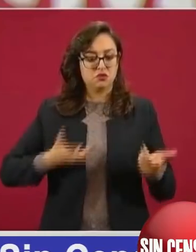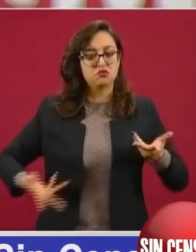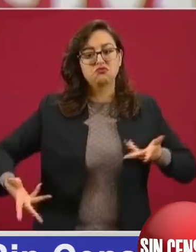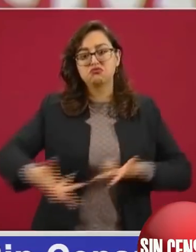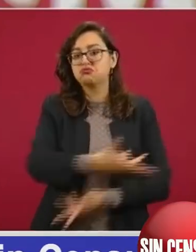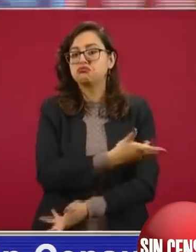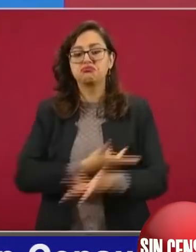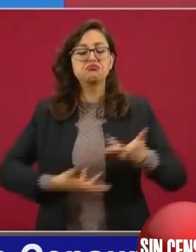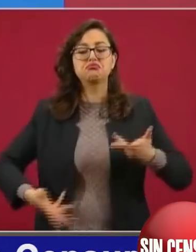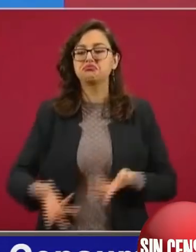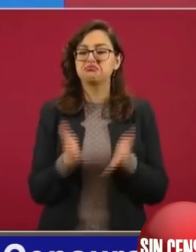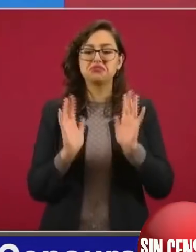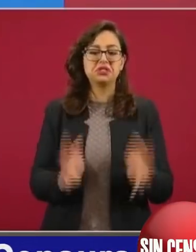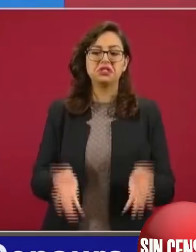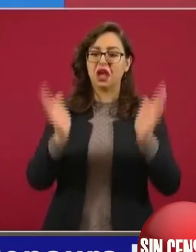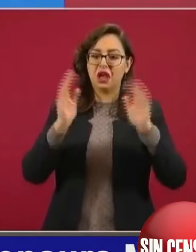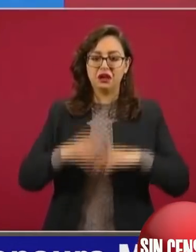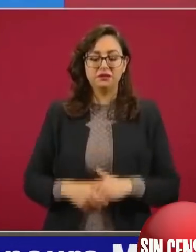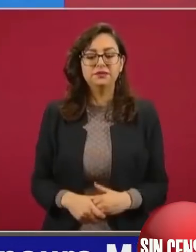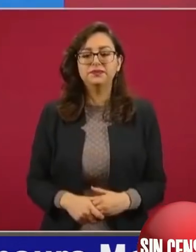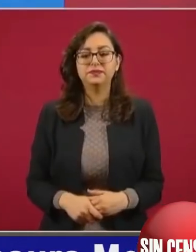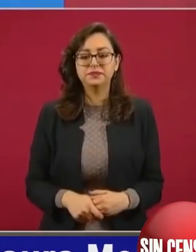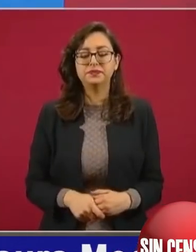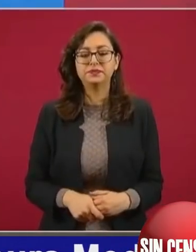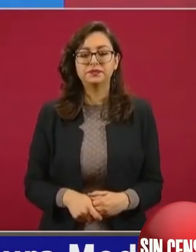La expectativa pública